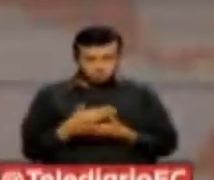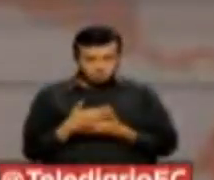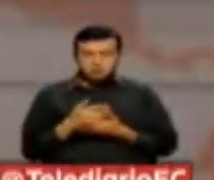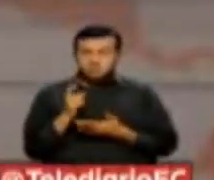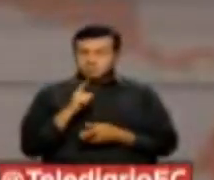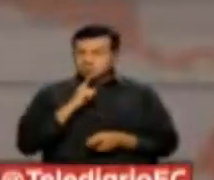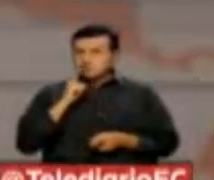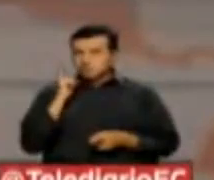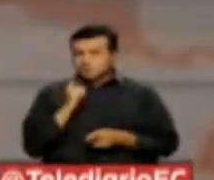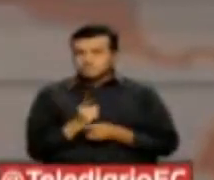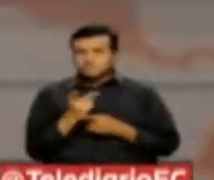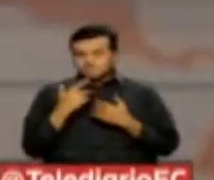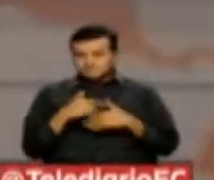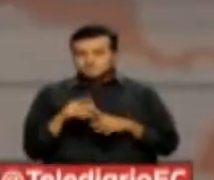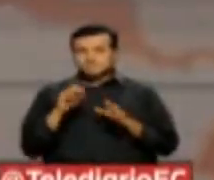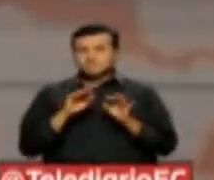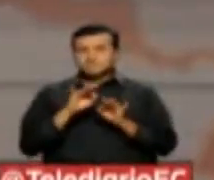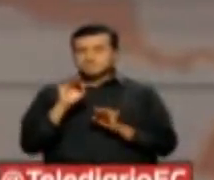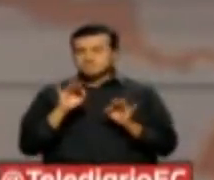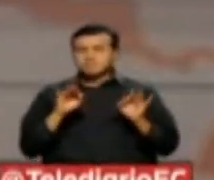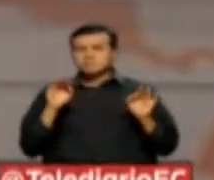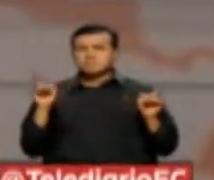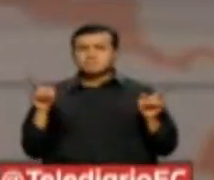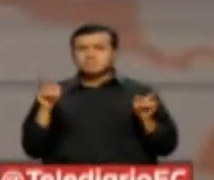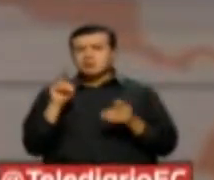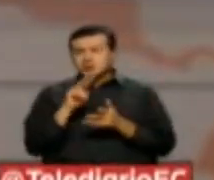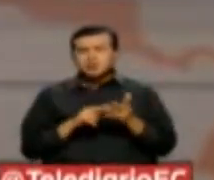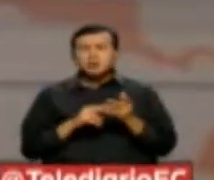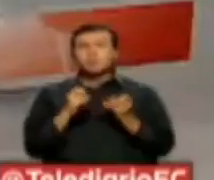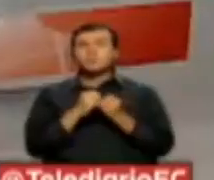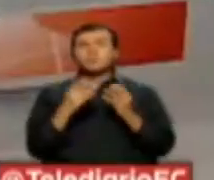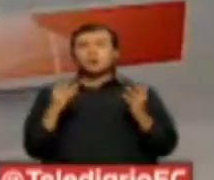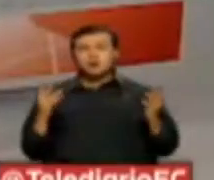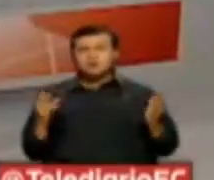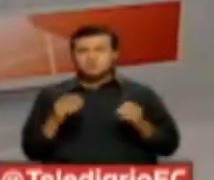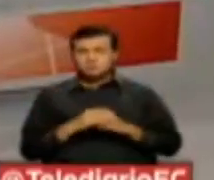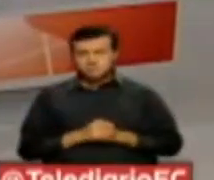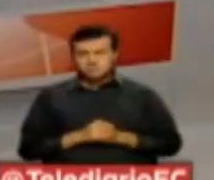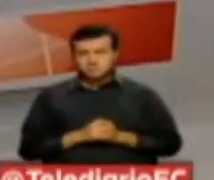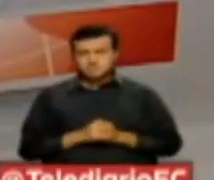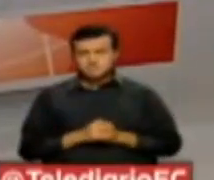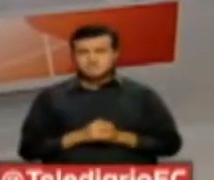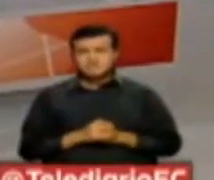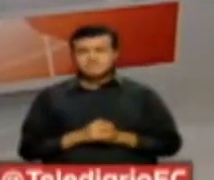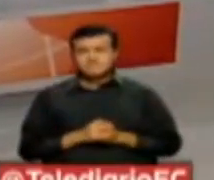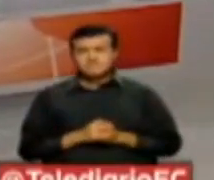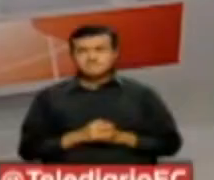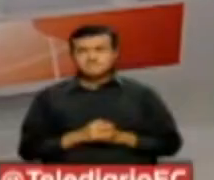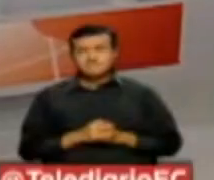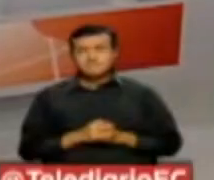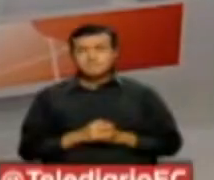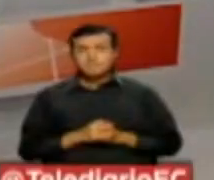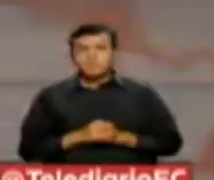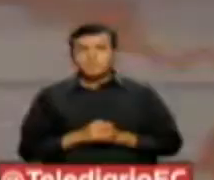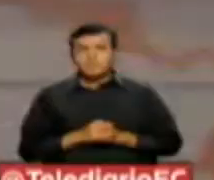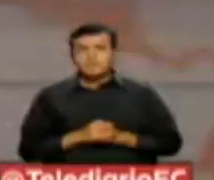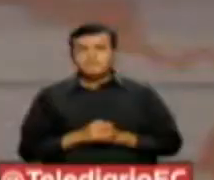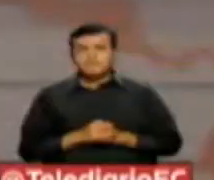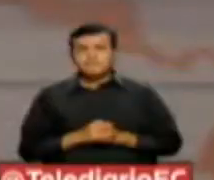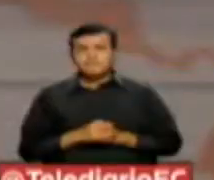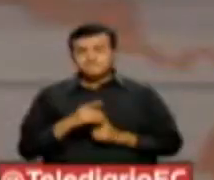está comprobado tenemos las de estadios solemos hay un hay una